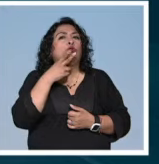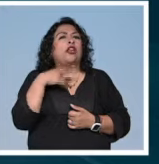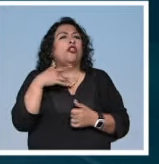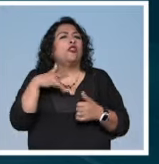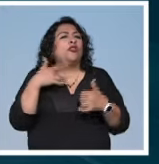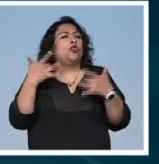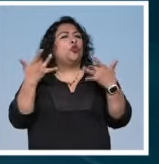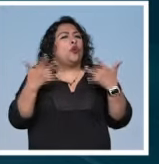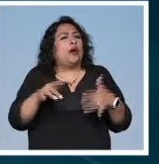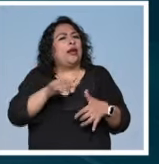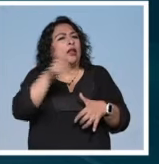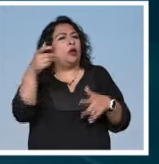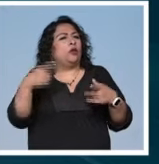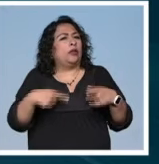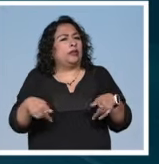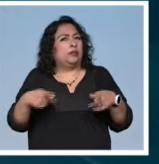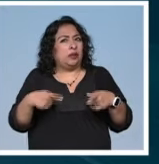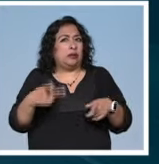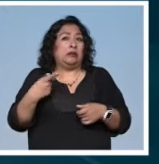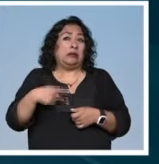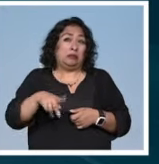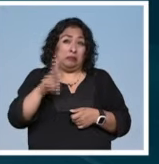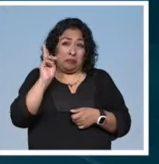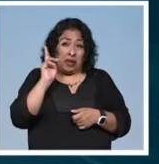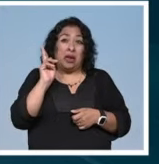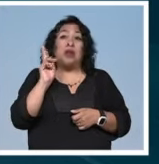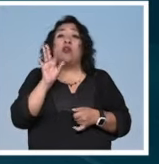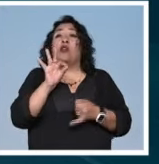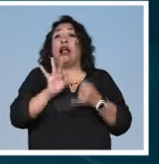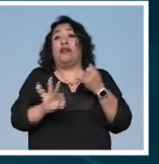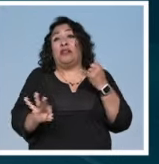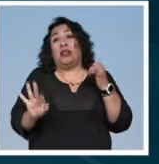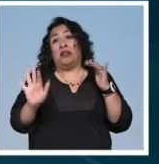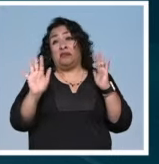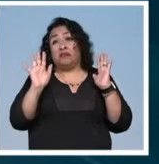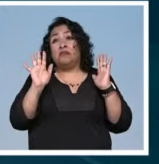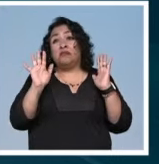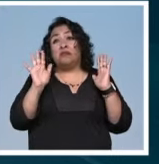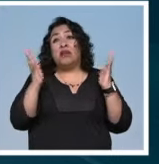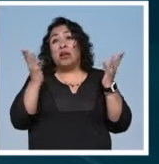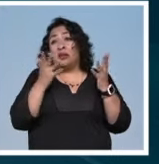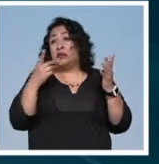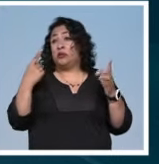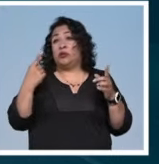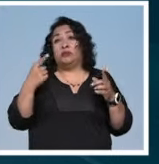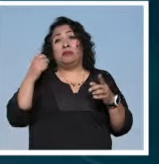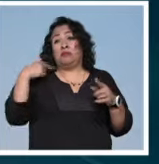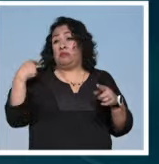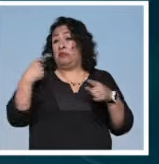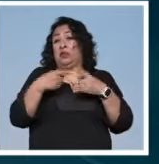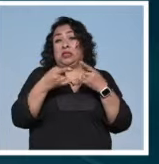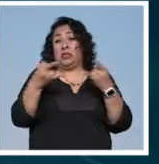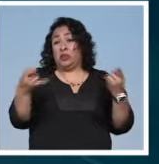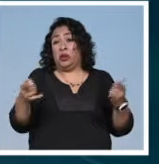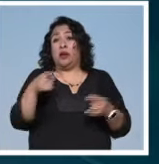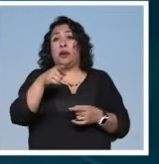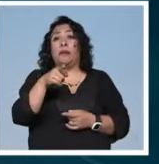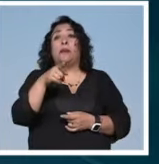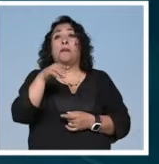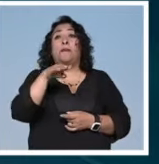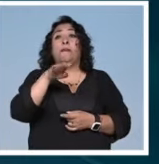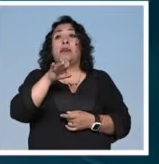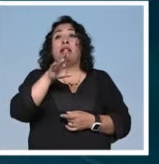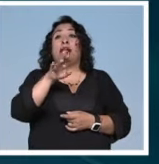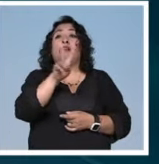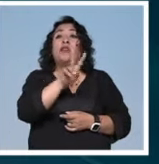dolor de otras personas. Pero bueno, al final es algo que hemos hecho durante toda nuestra historia. Merkel se presentará